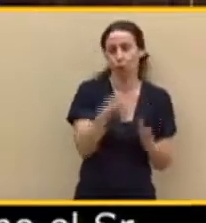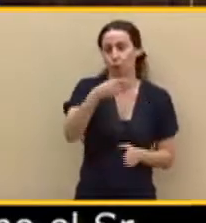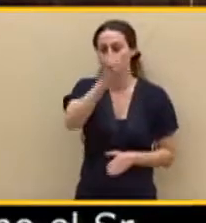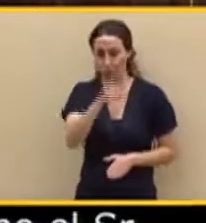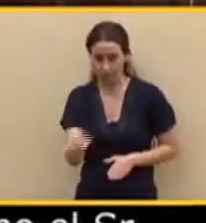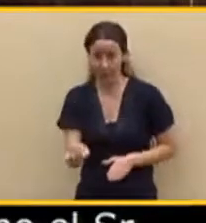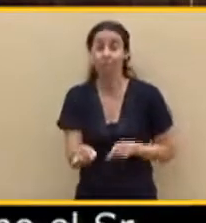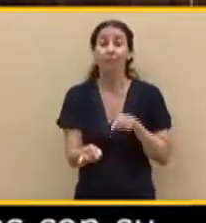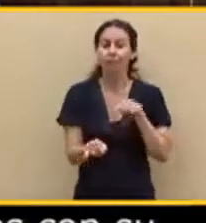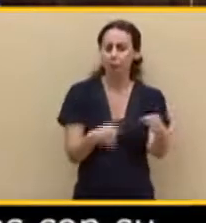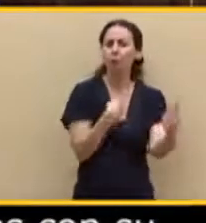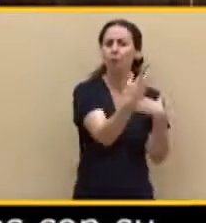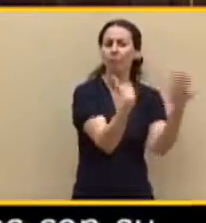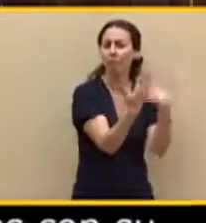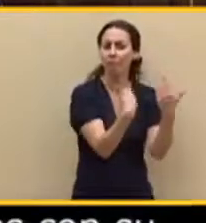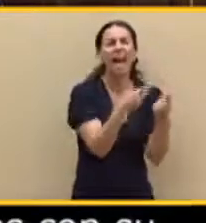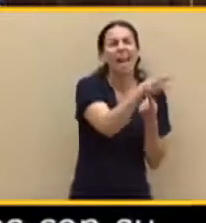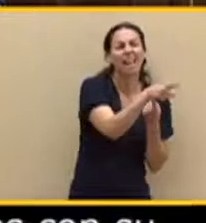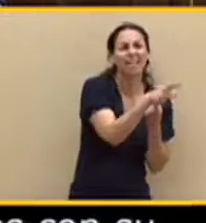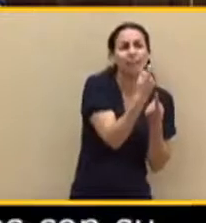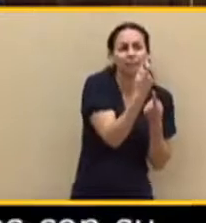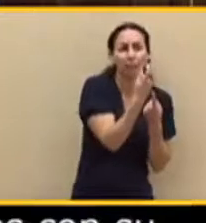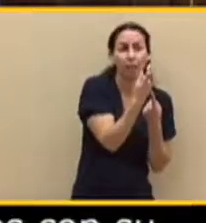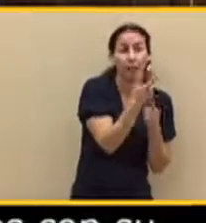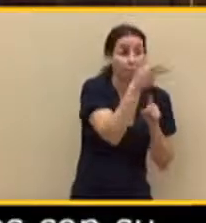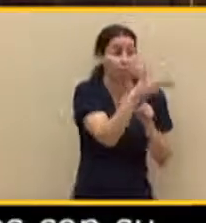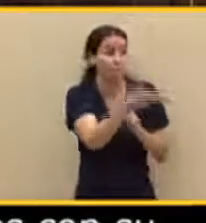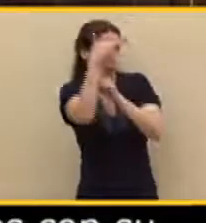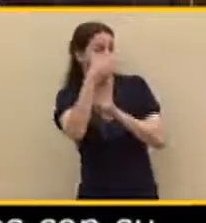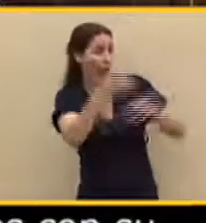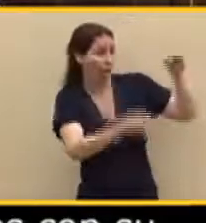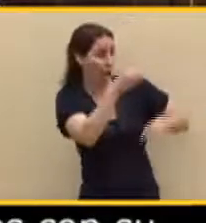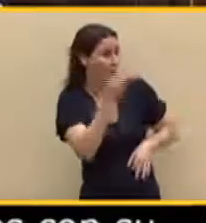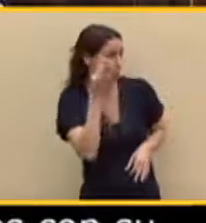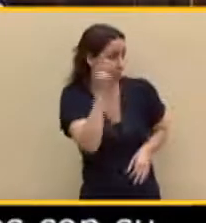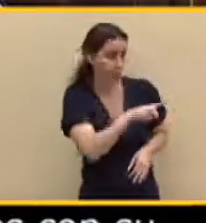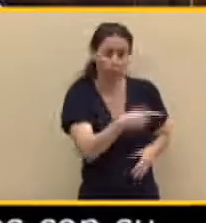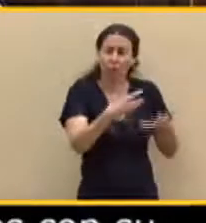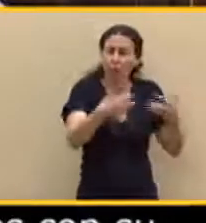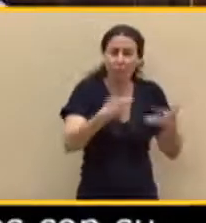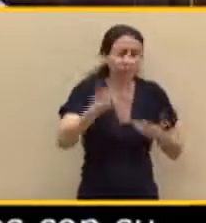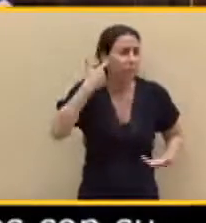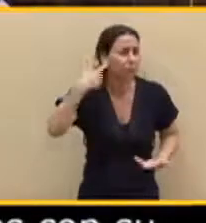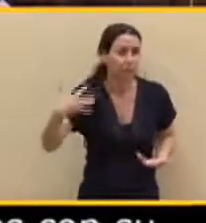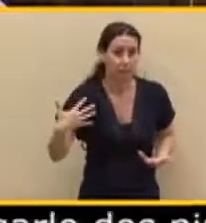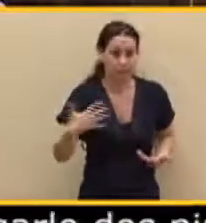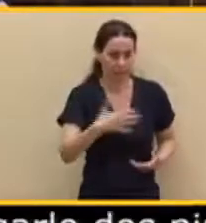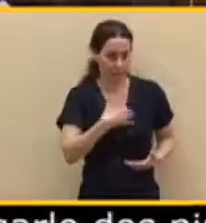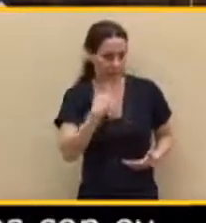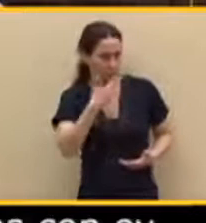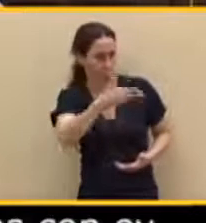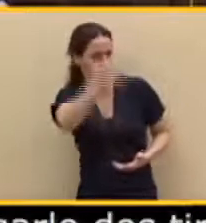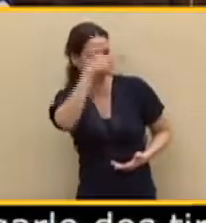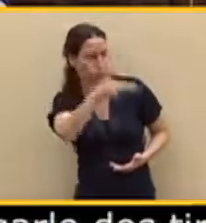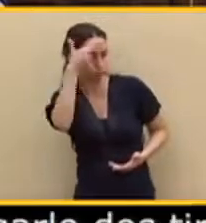decían. ¿Aquí qué queda? ¿Pegarle dos tiros a la juez? Es la frase más famosa de estas conversaciones, señorías. Pegarle dos tiros a la juez. Eso se dedicaba